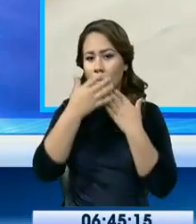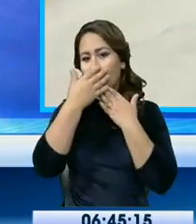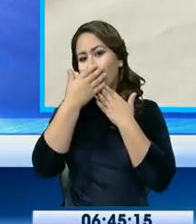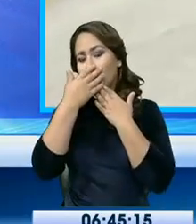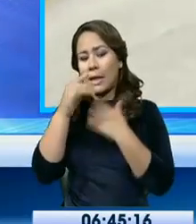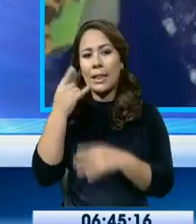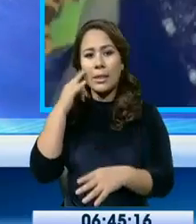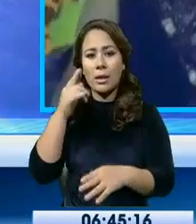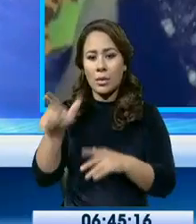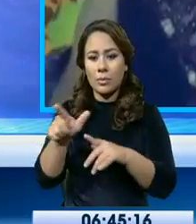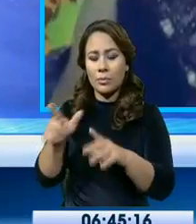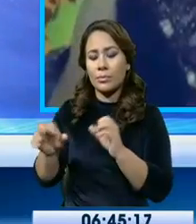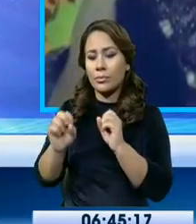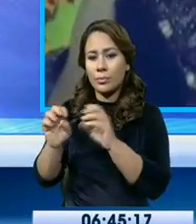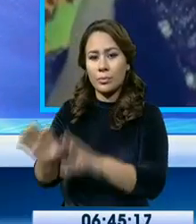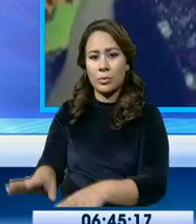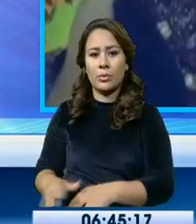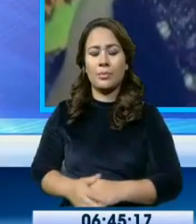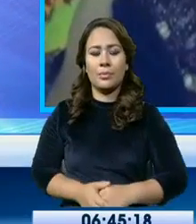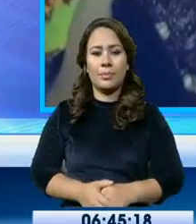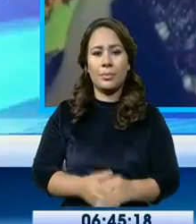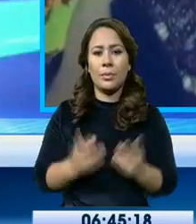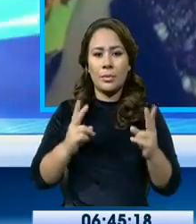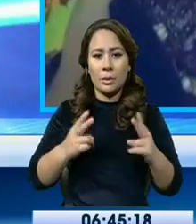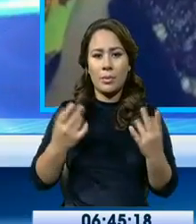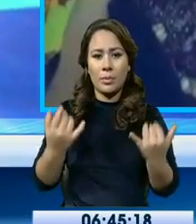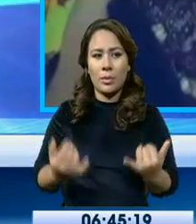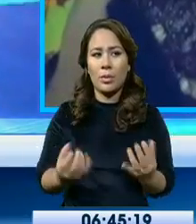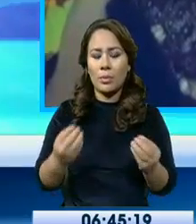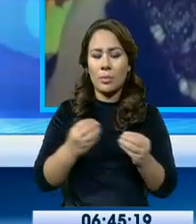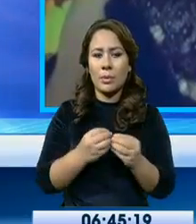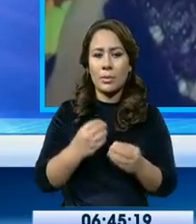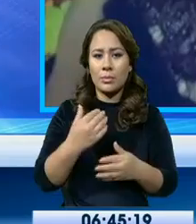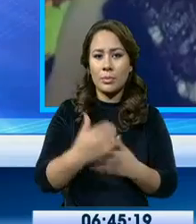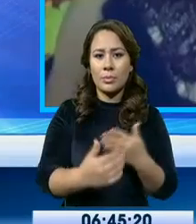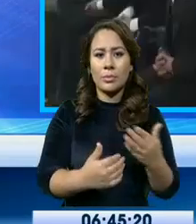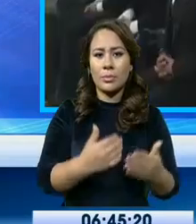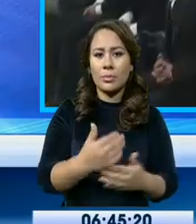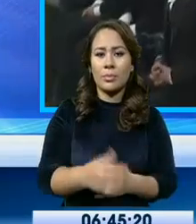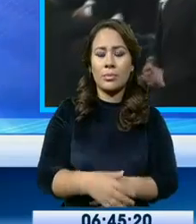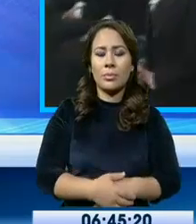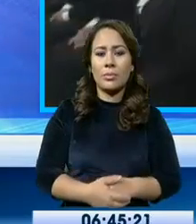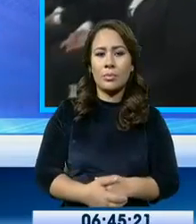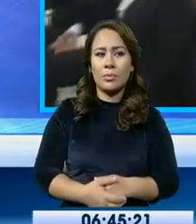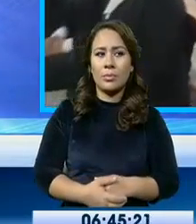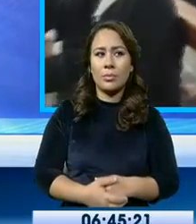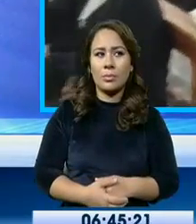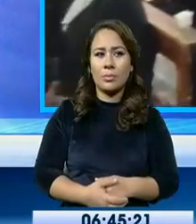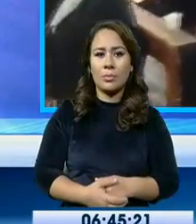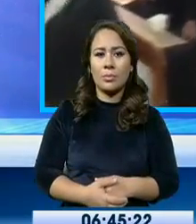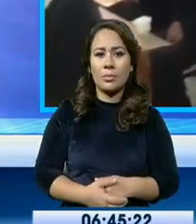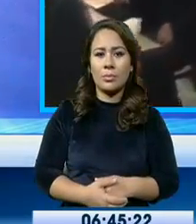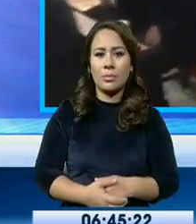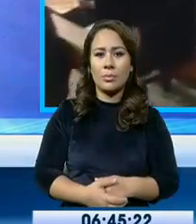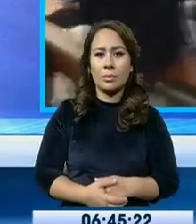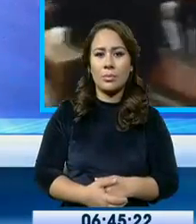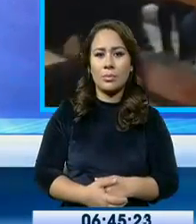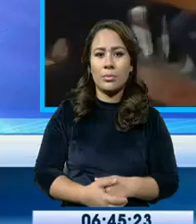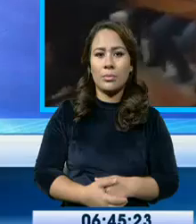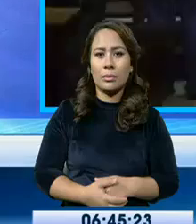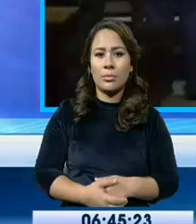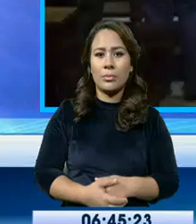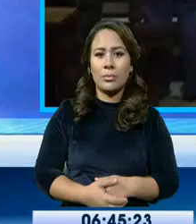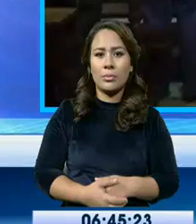botada. También cabe mencionar que no está confirmado, pero en horas de la noche se habría detenido a otra persona